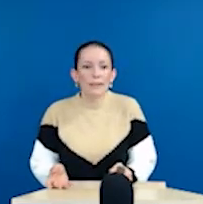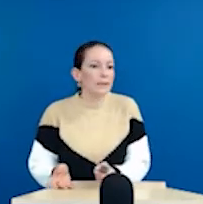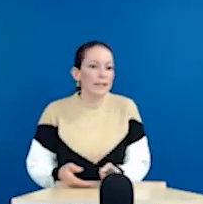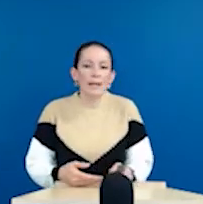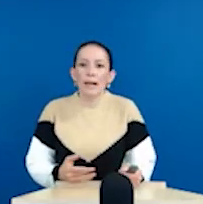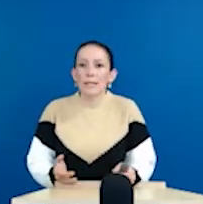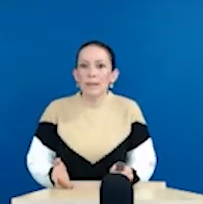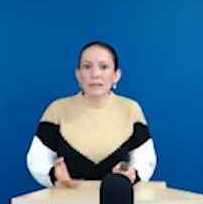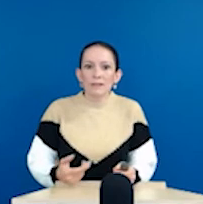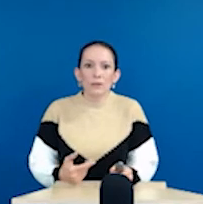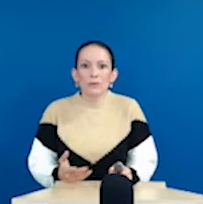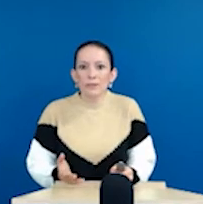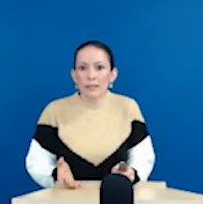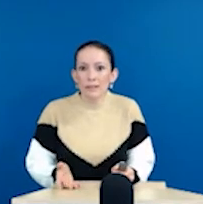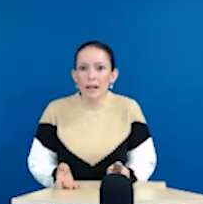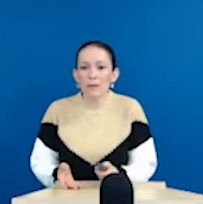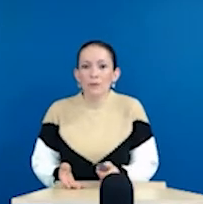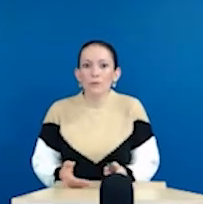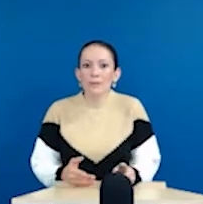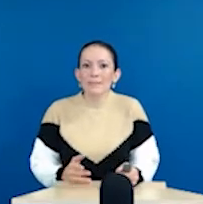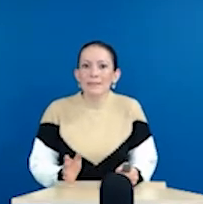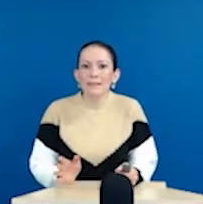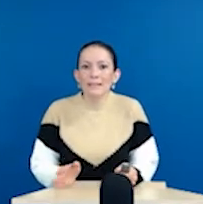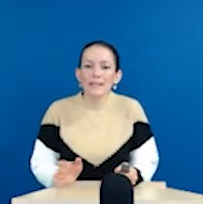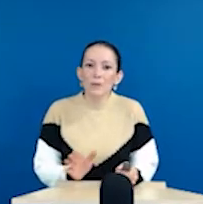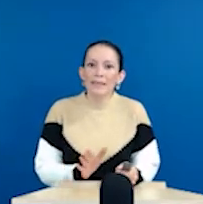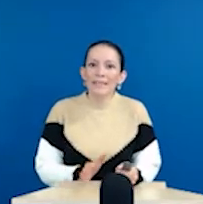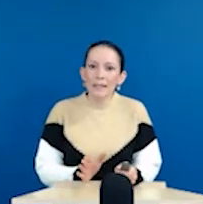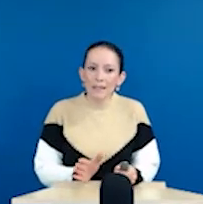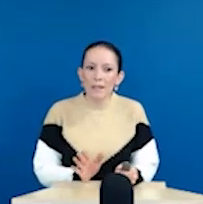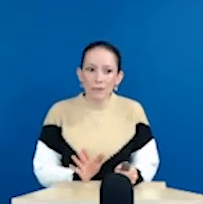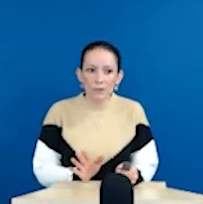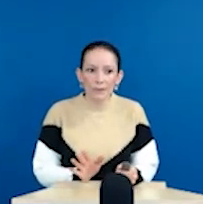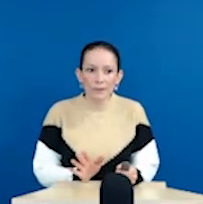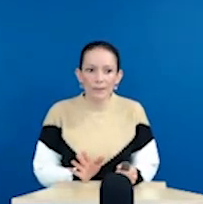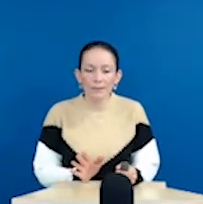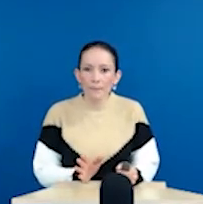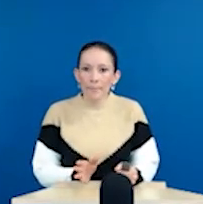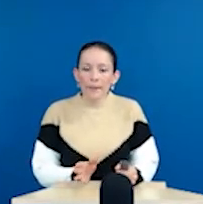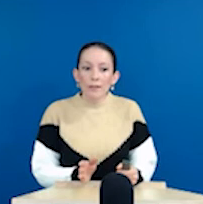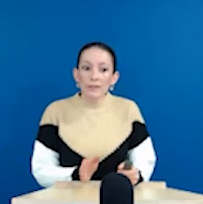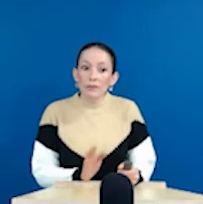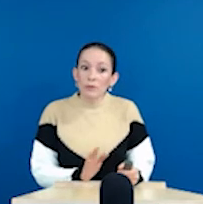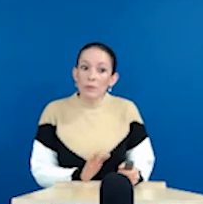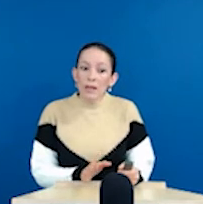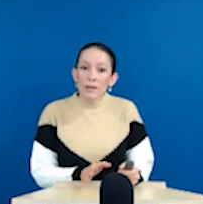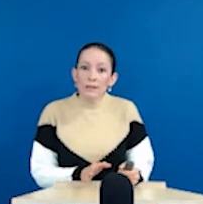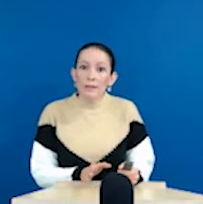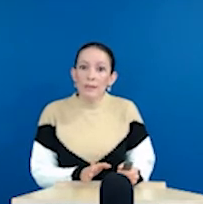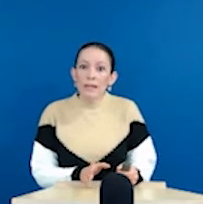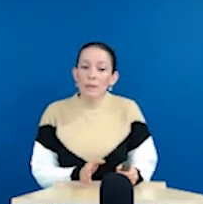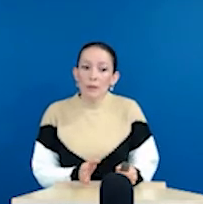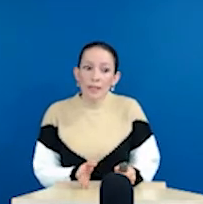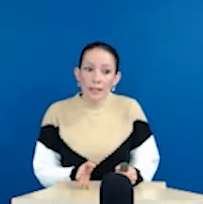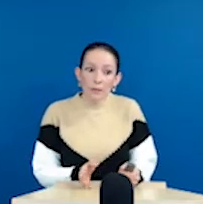nuestros pacientes. Alimentación, traslados, cosas tan sencillas como el día a día de nuestros pacientes. Entonces, estos